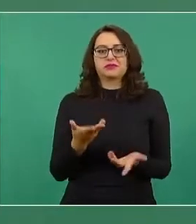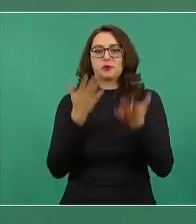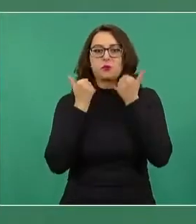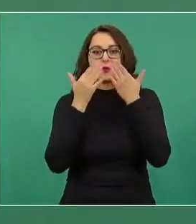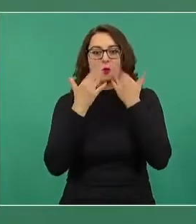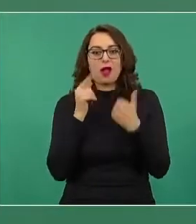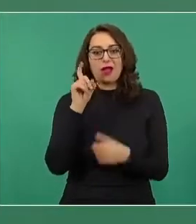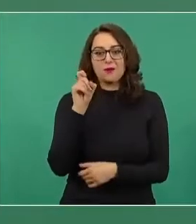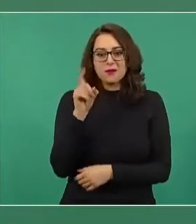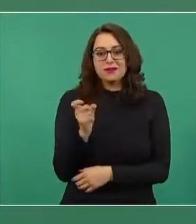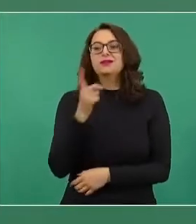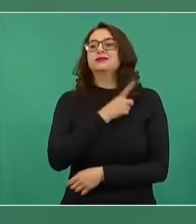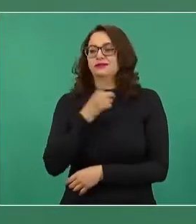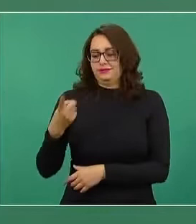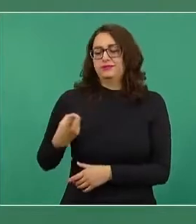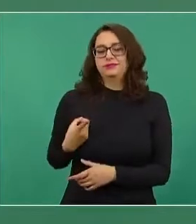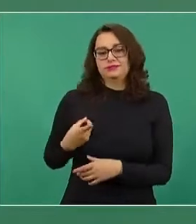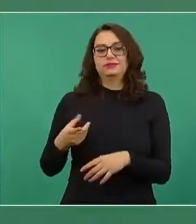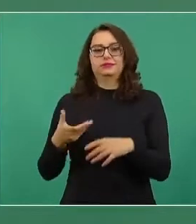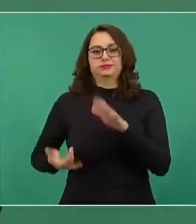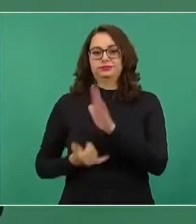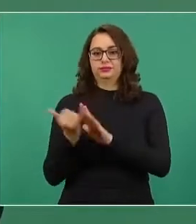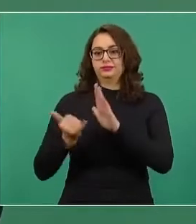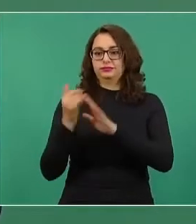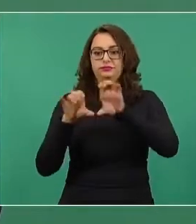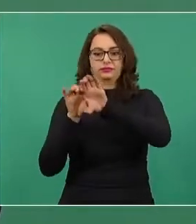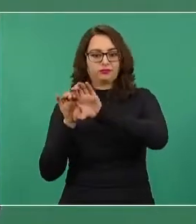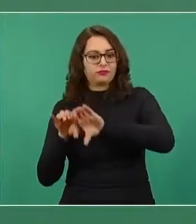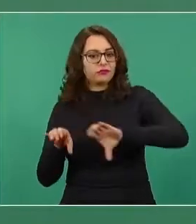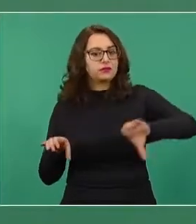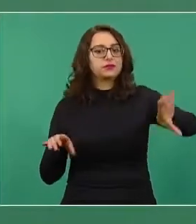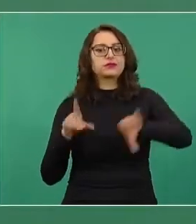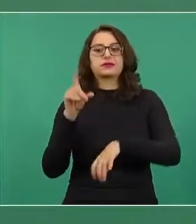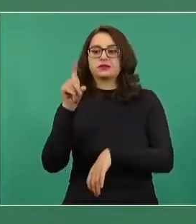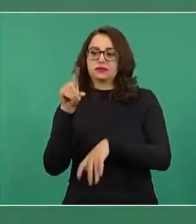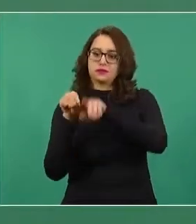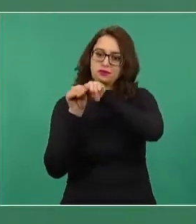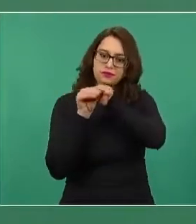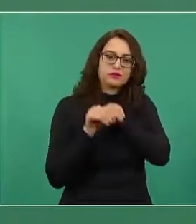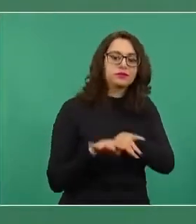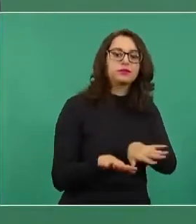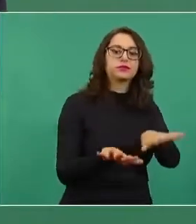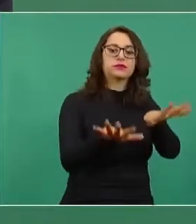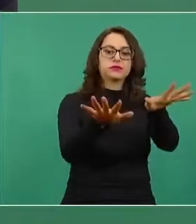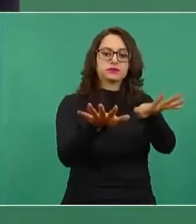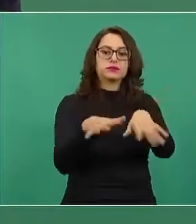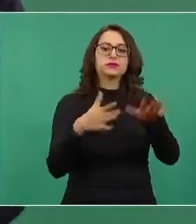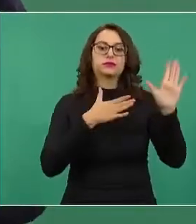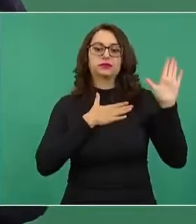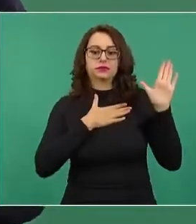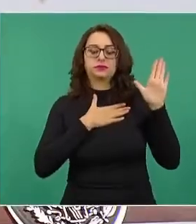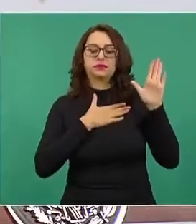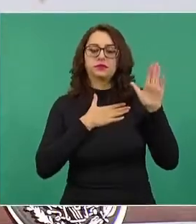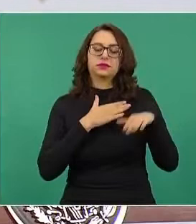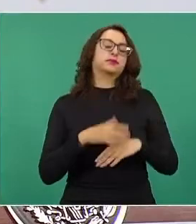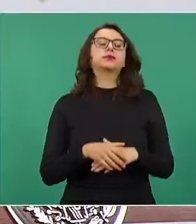Entonces nos comprometimos a hacer el acueducto. Esto me tocó verlo también en